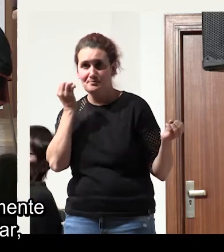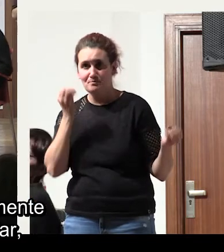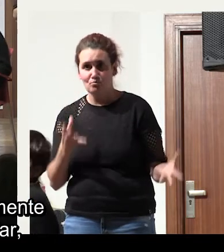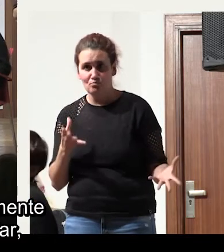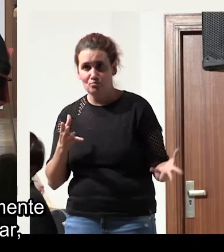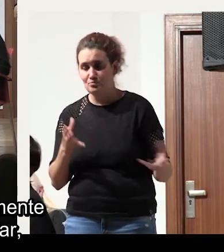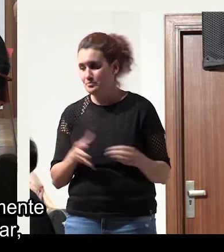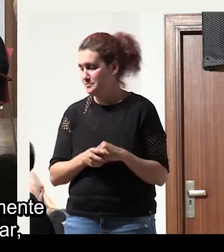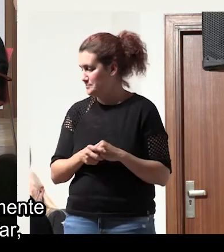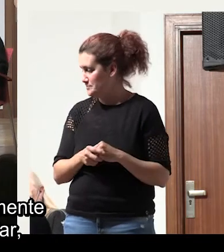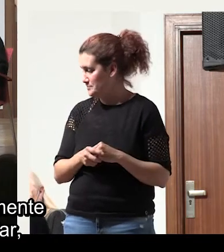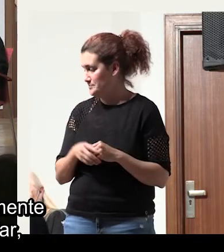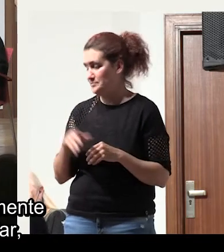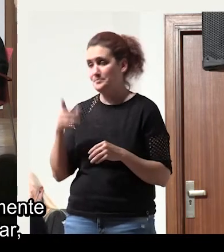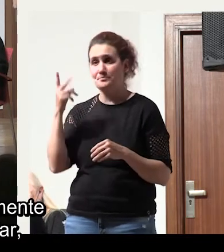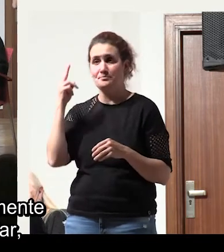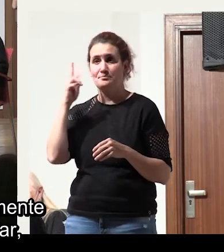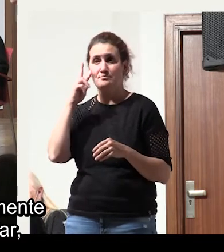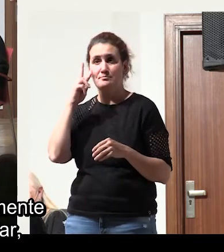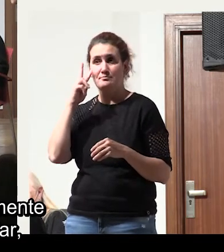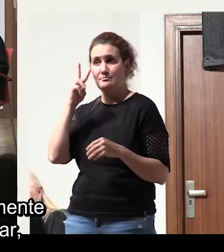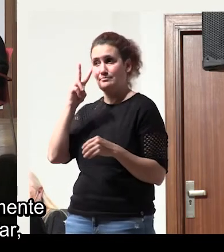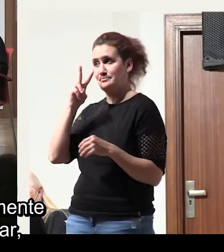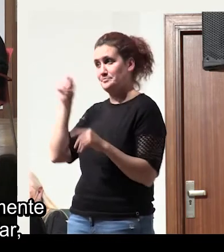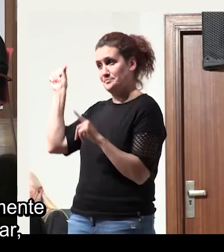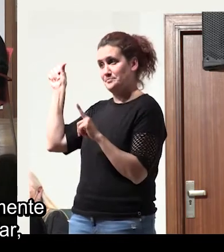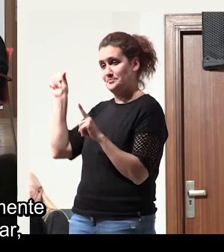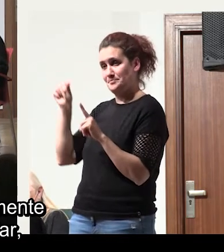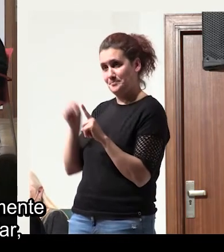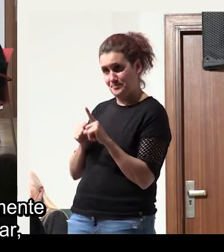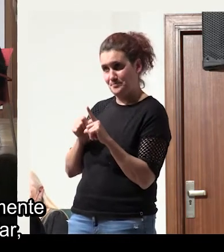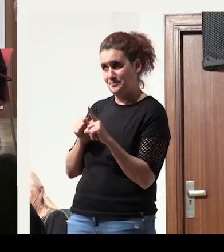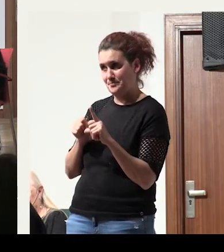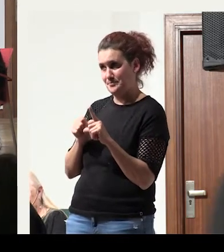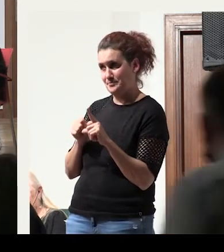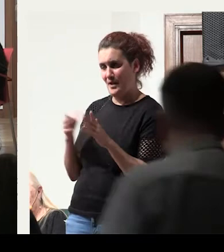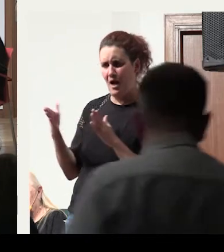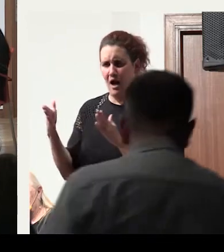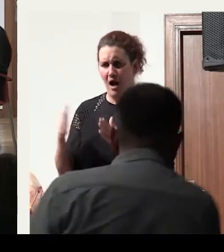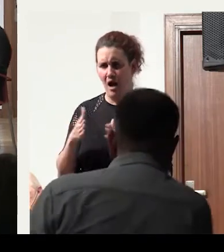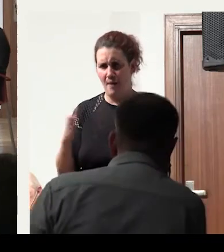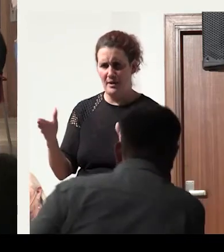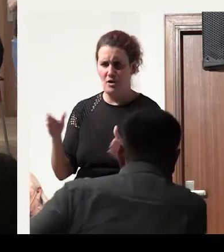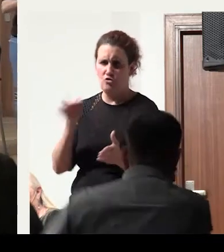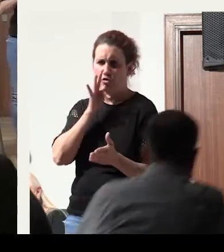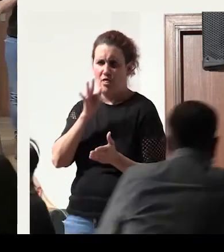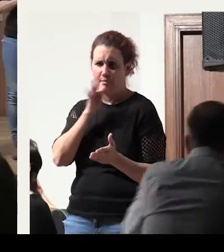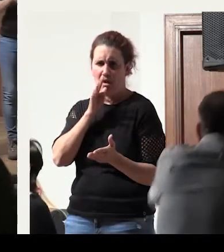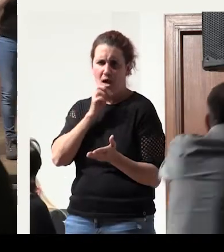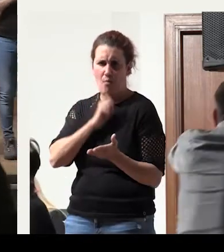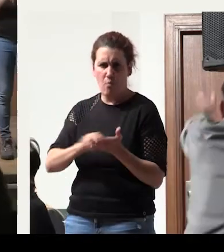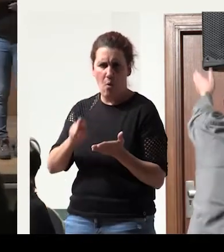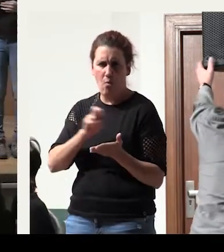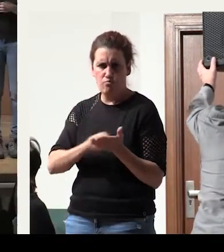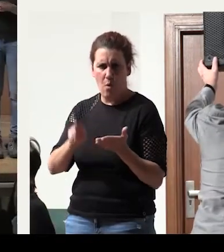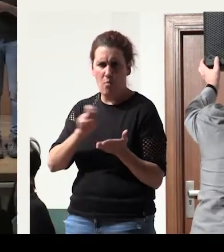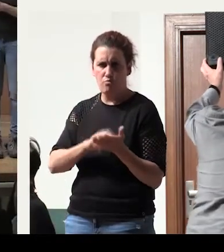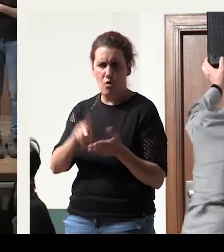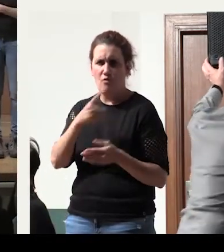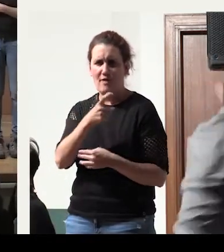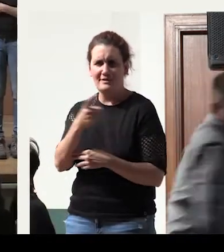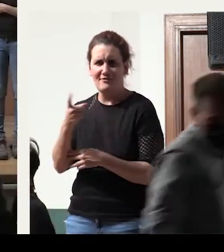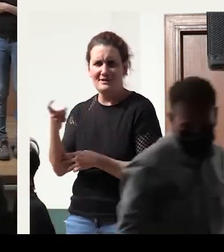ya habéis visto que realmente queda mucho camino por andar, como decía nuestro